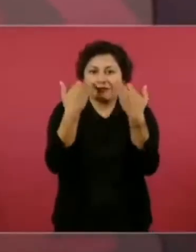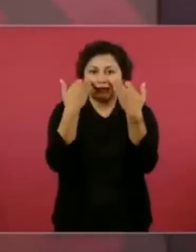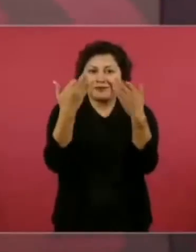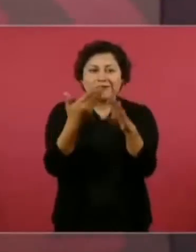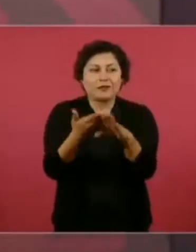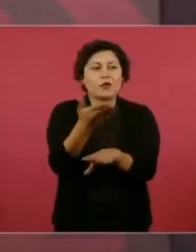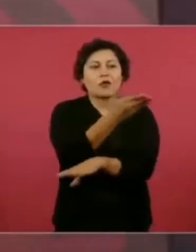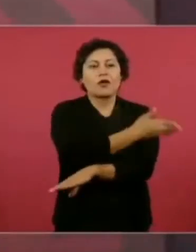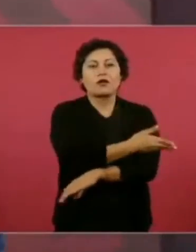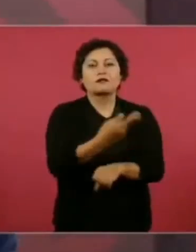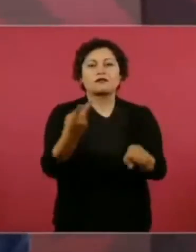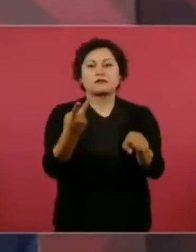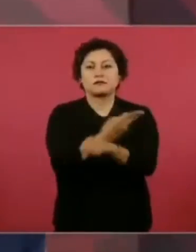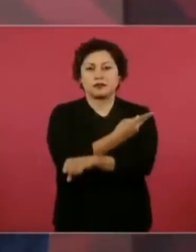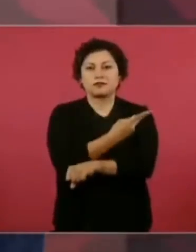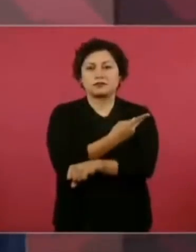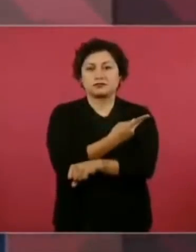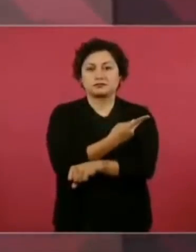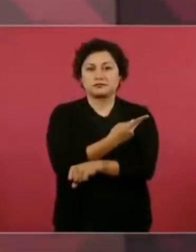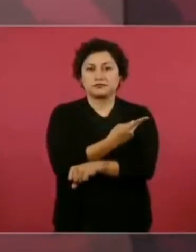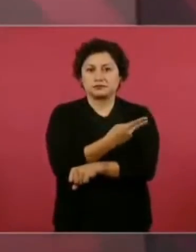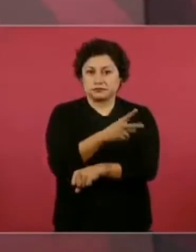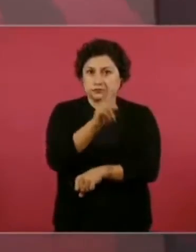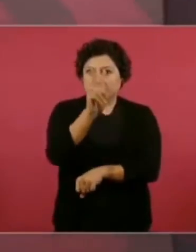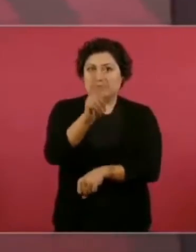helicóptero en la noche